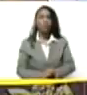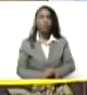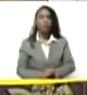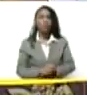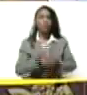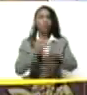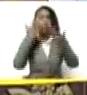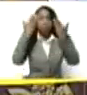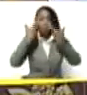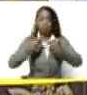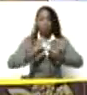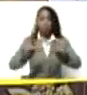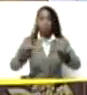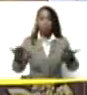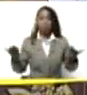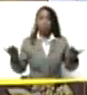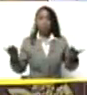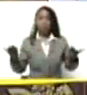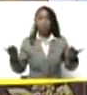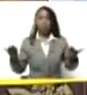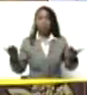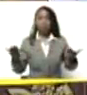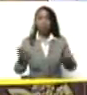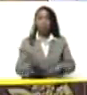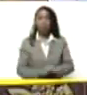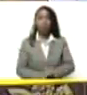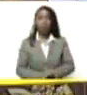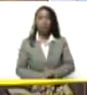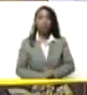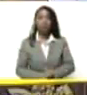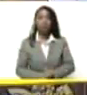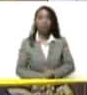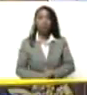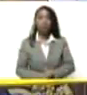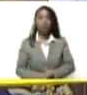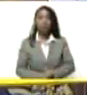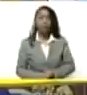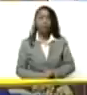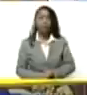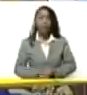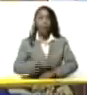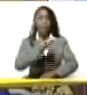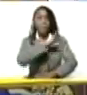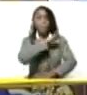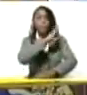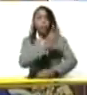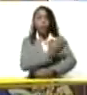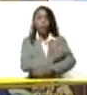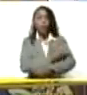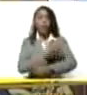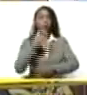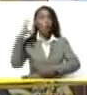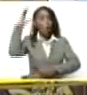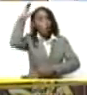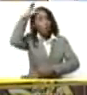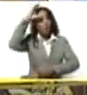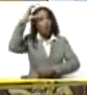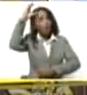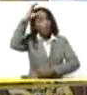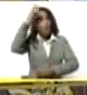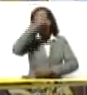un gran logro el reconocimiento por parte de la derecha extrema guay dosis está de la